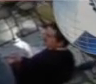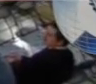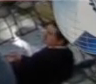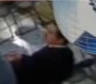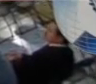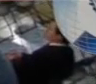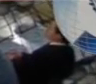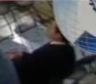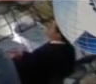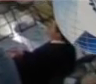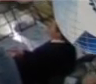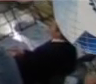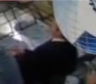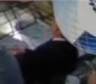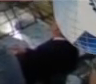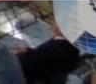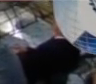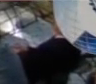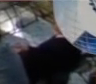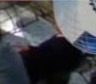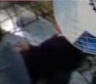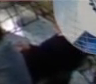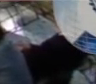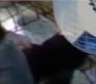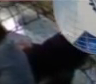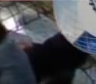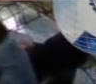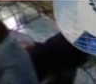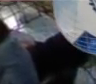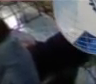el proyecto de